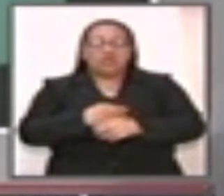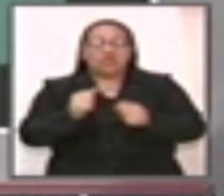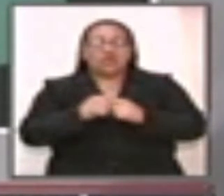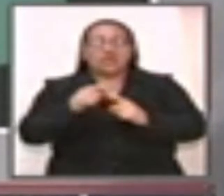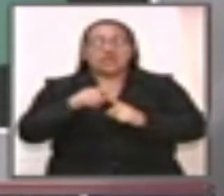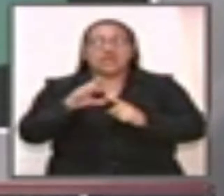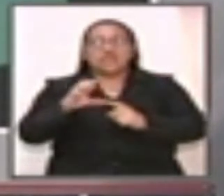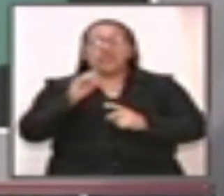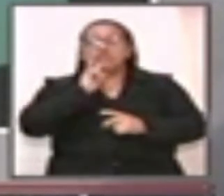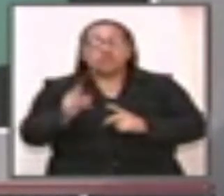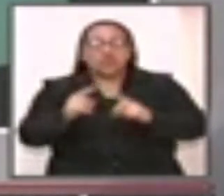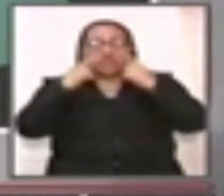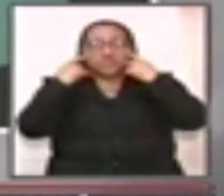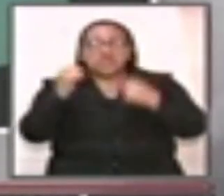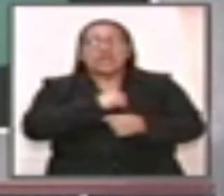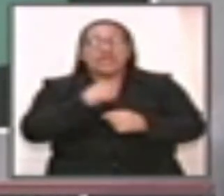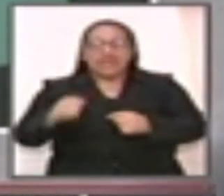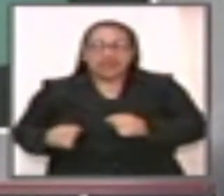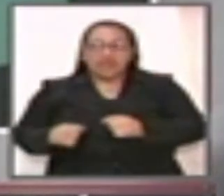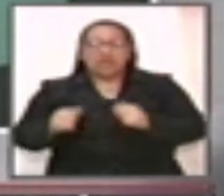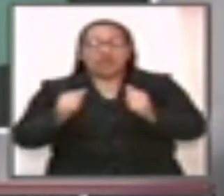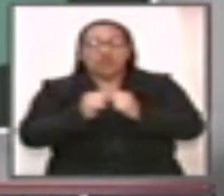Estados Unidos, con la China, con Canadá,